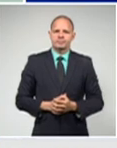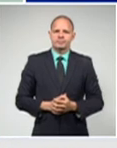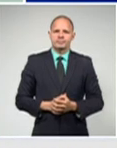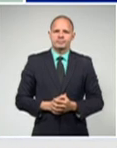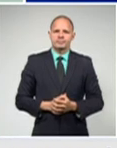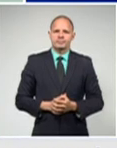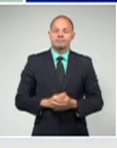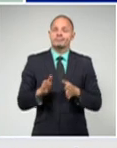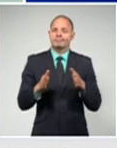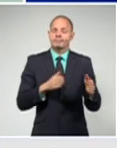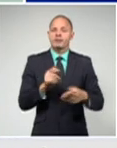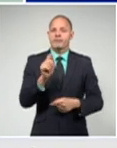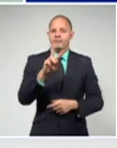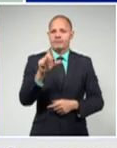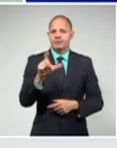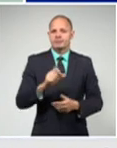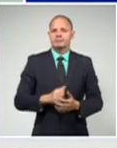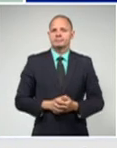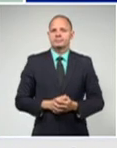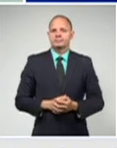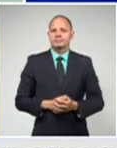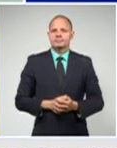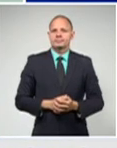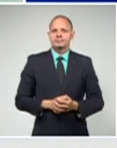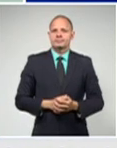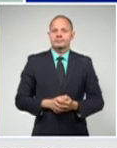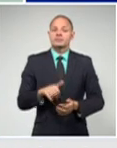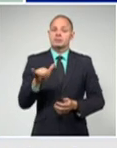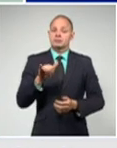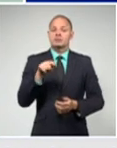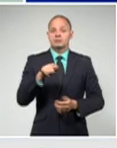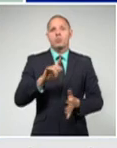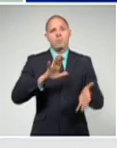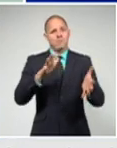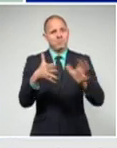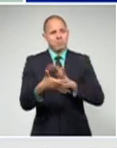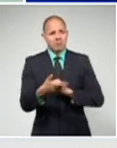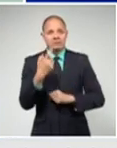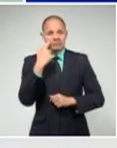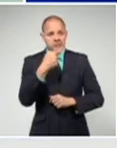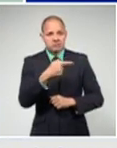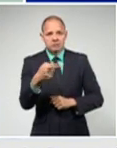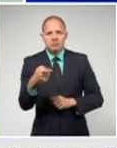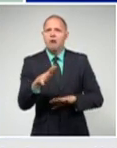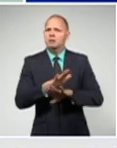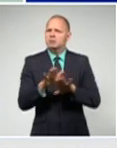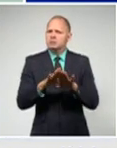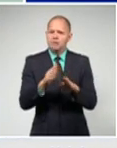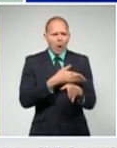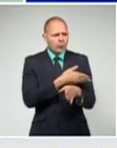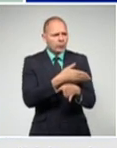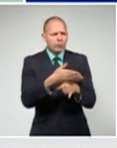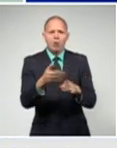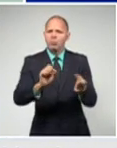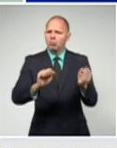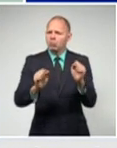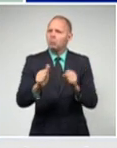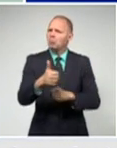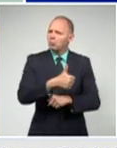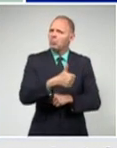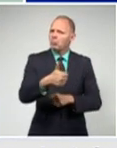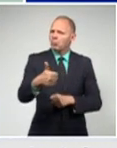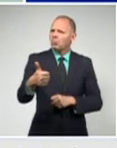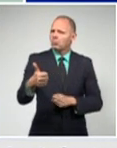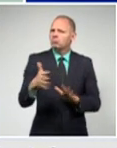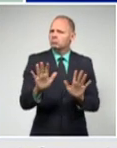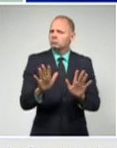Villa Clara, provincia que no obstante su complejidad, pues ha mantenido control de la pandemia,